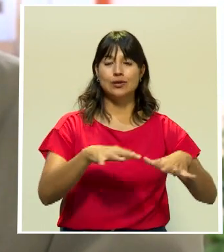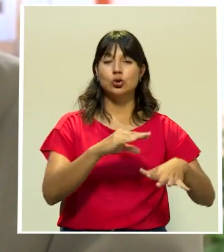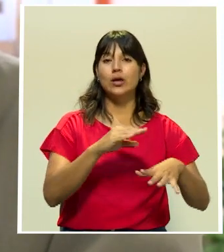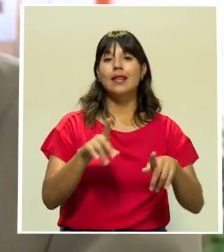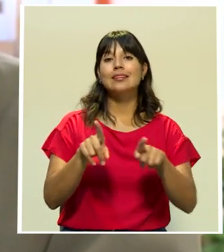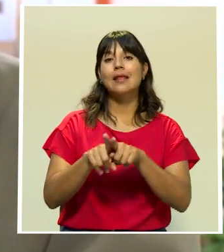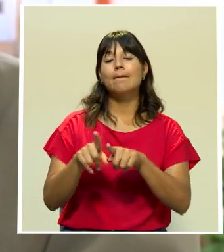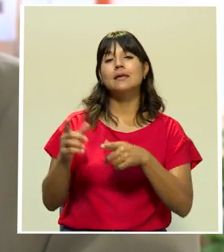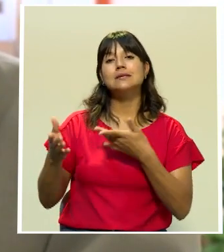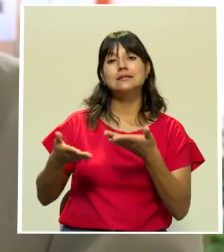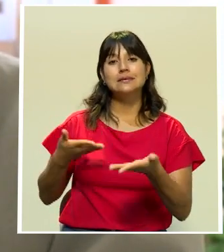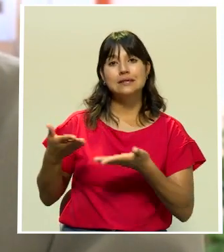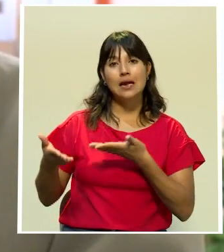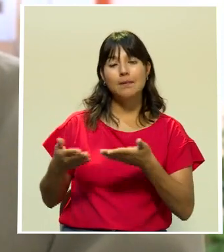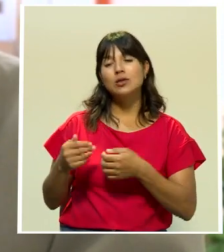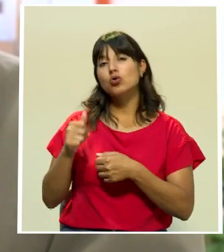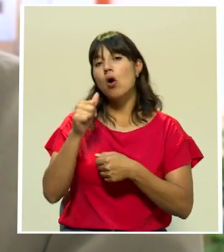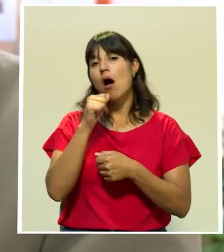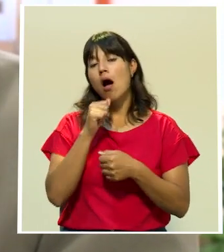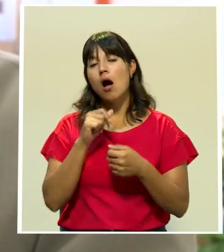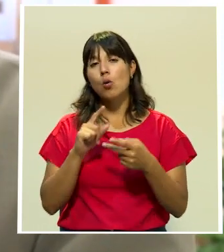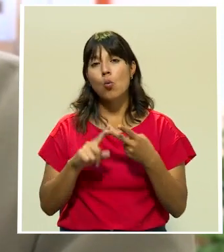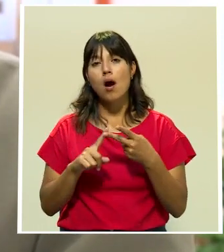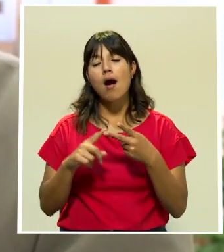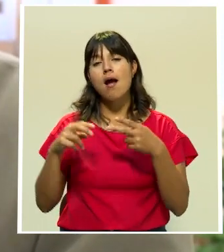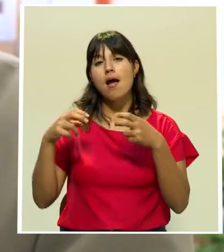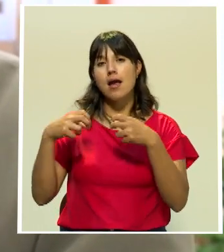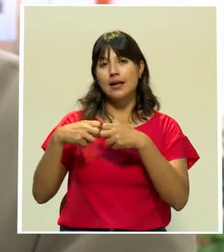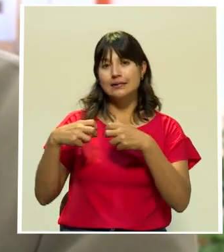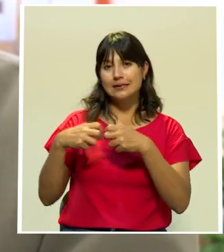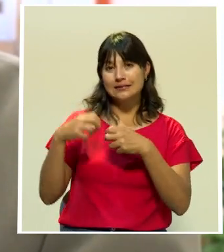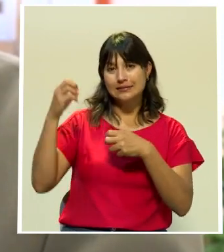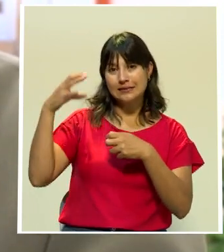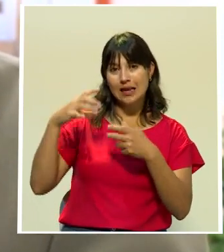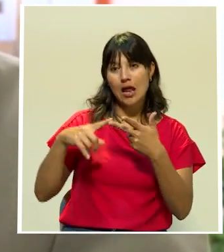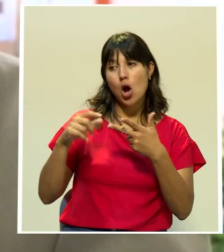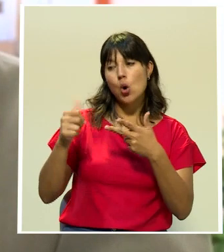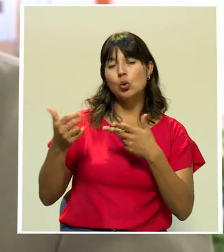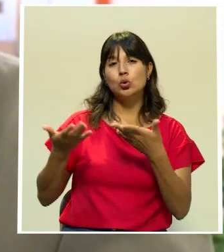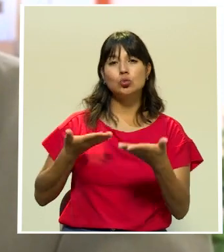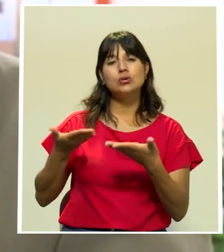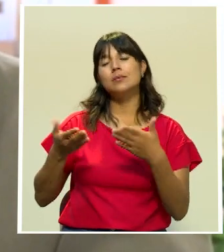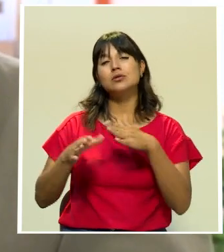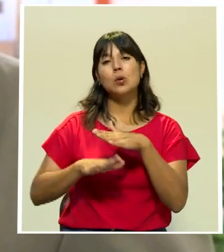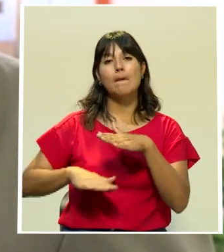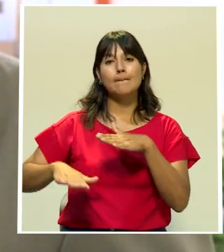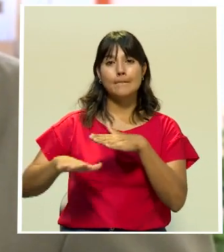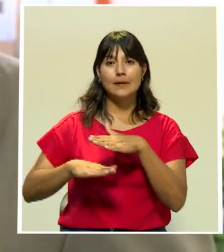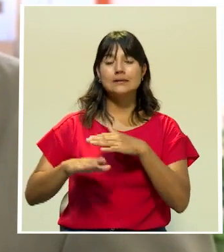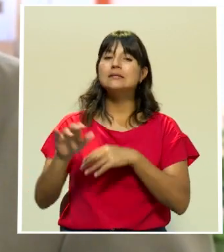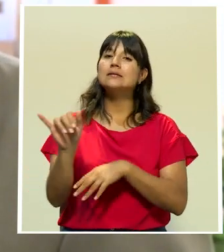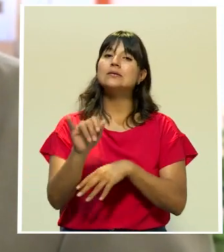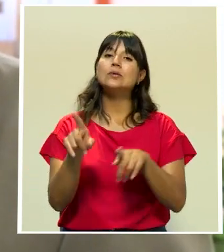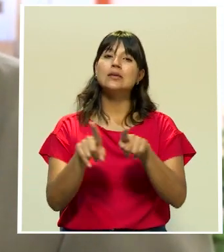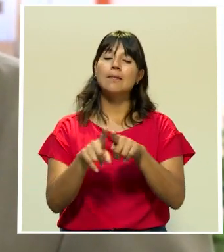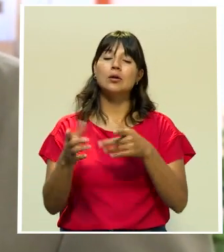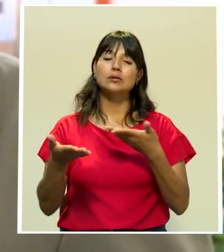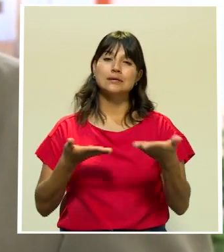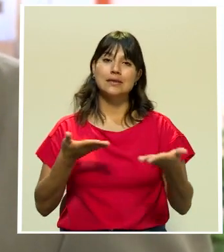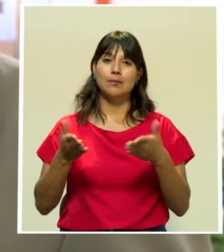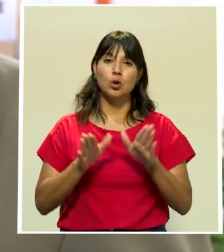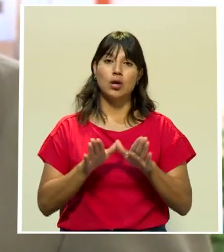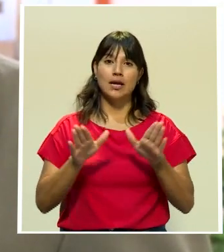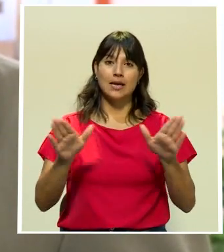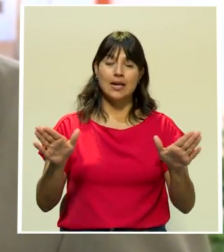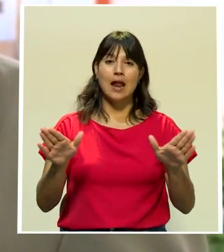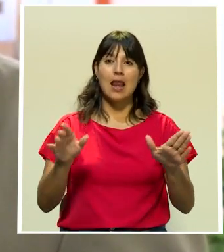también los servicios de agua, electricidad y otros servicios fundamentales, así como los servicios generales en